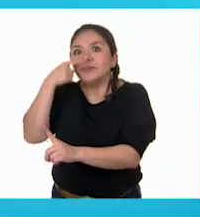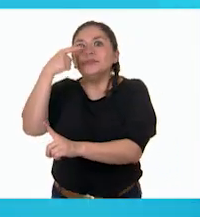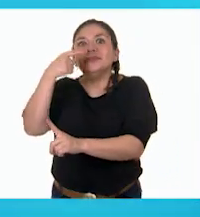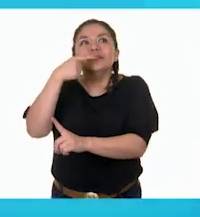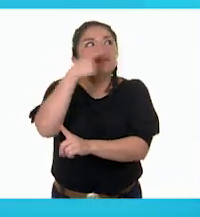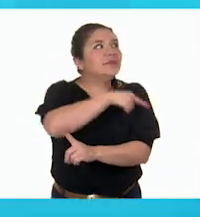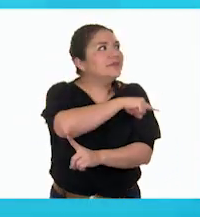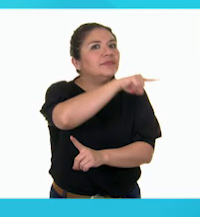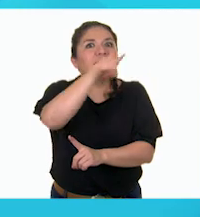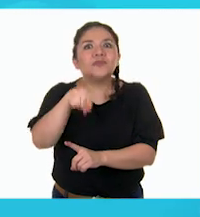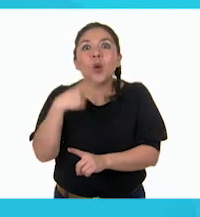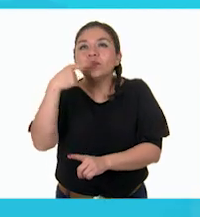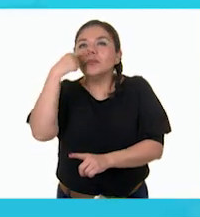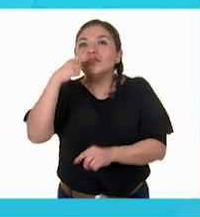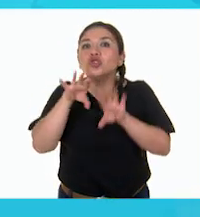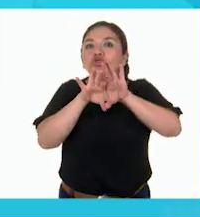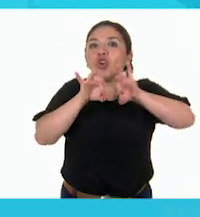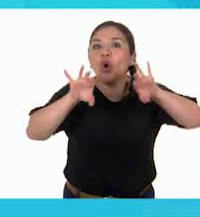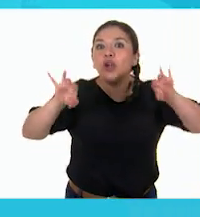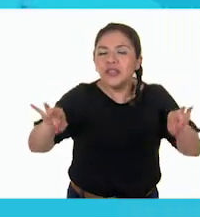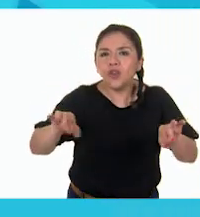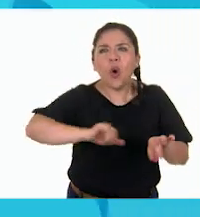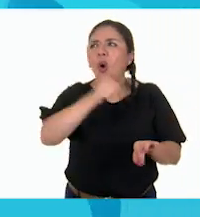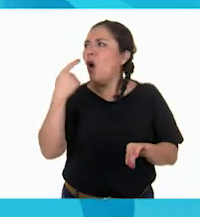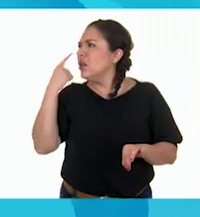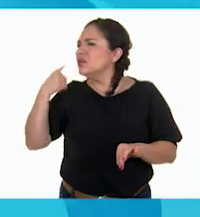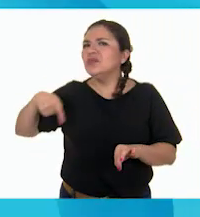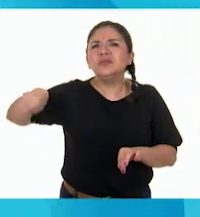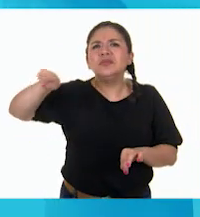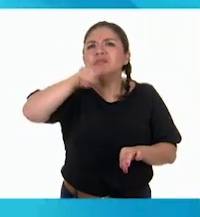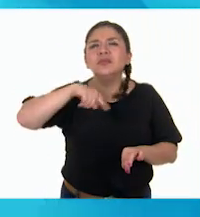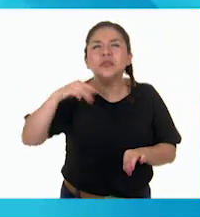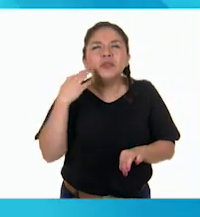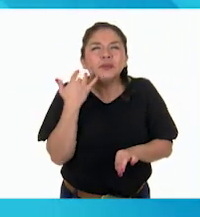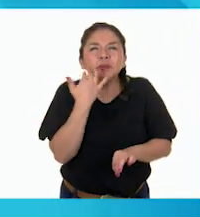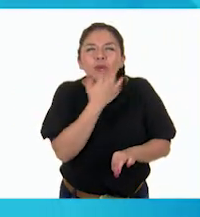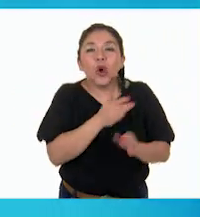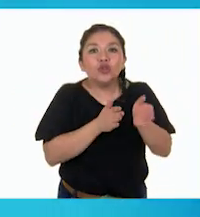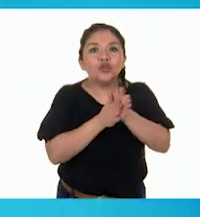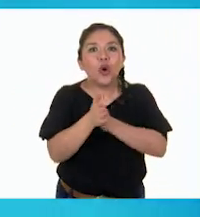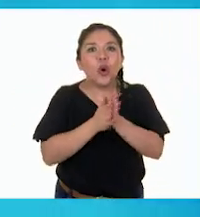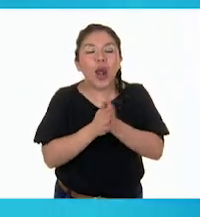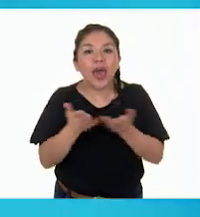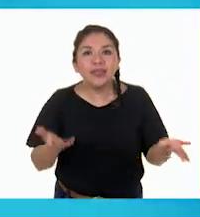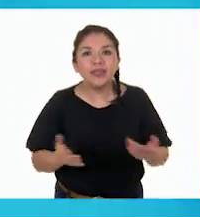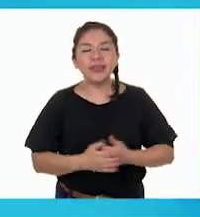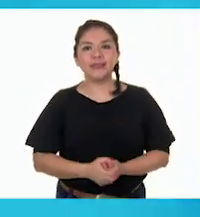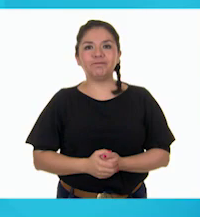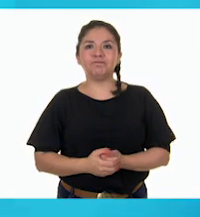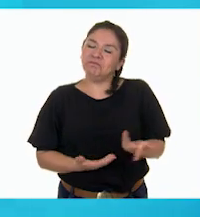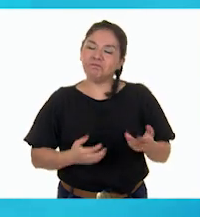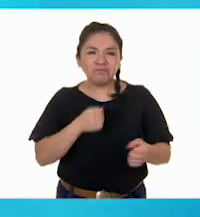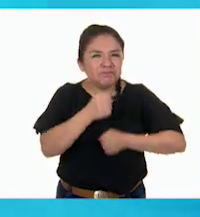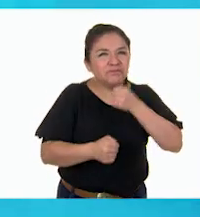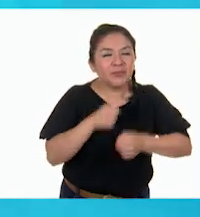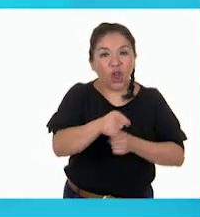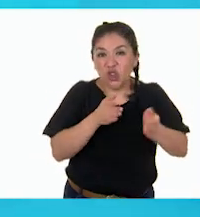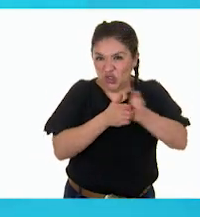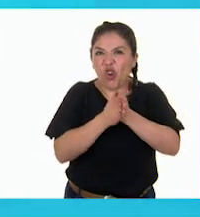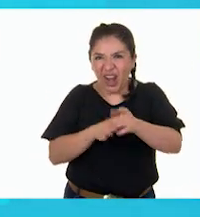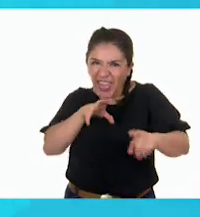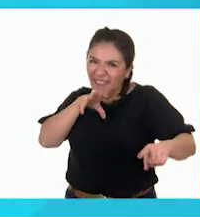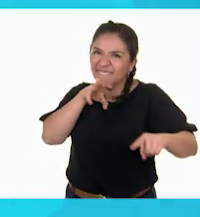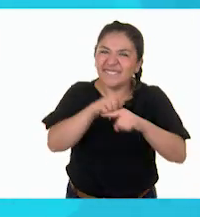un aroma riquísimo a chorizo, y desde otro lado un aroma riquísimo a chocolate. Iba a echarle el diente al